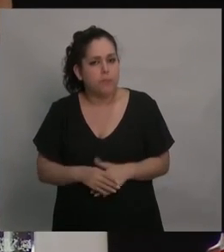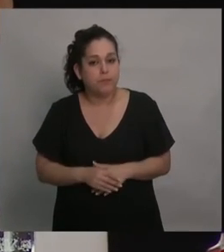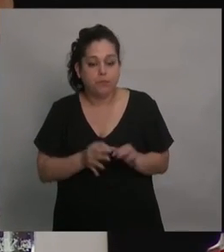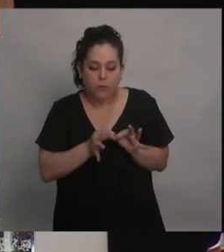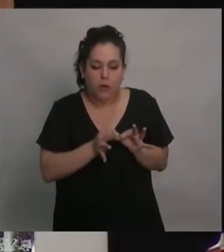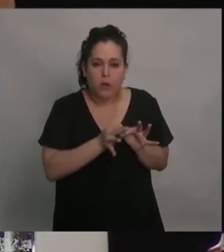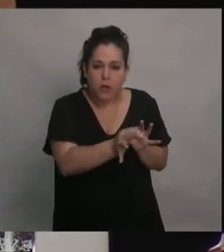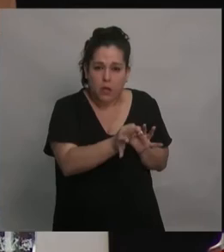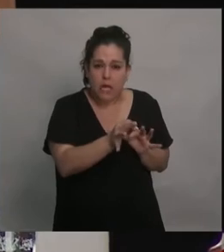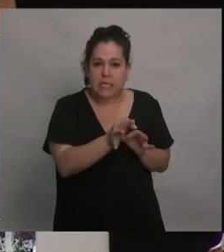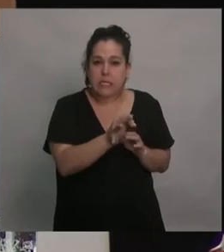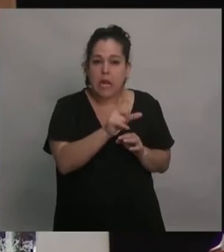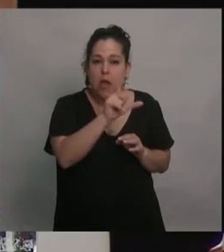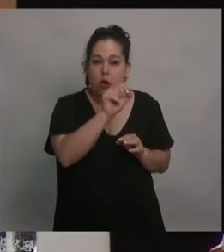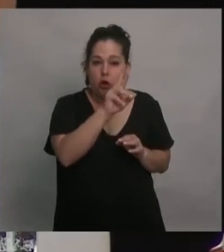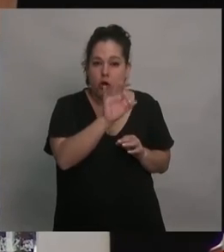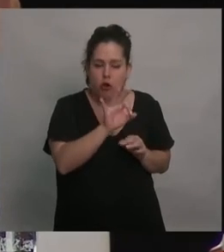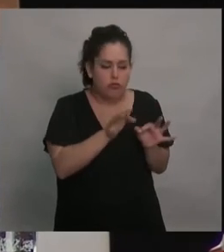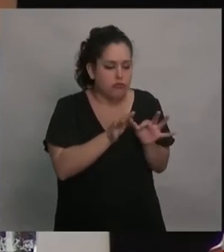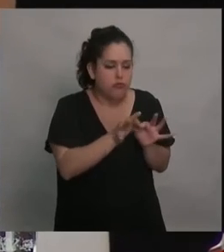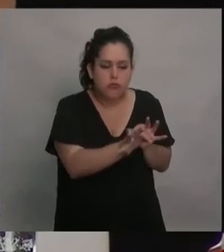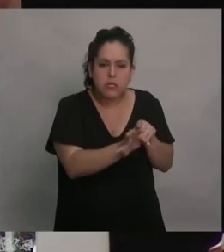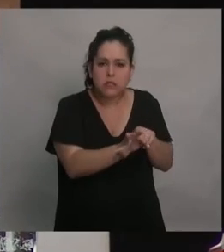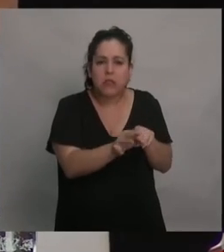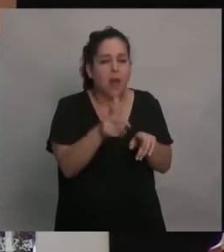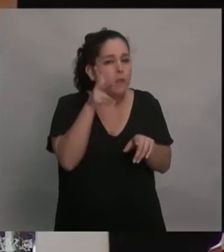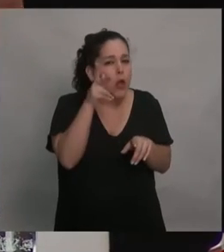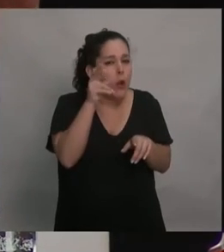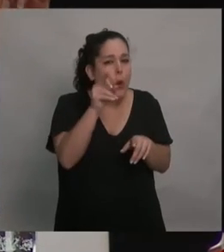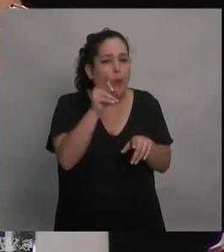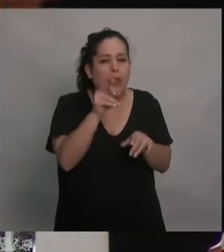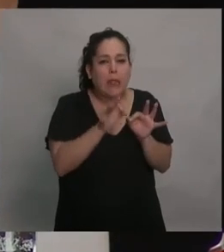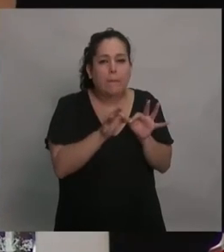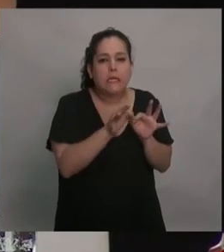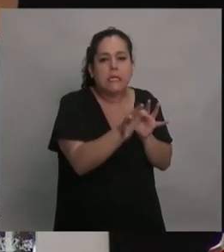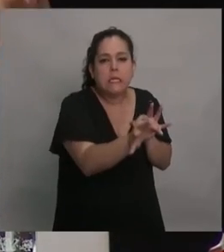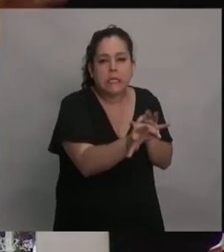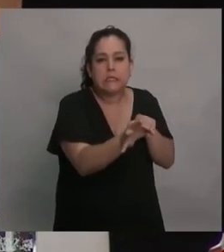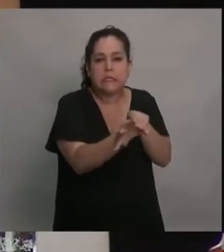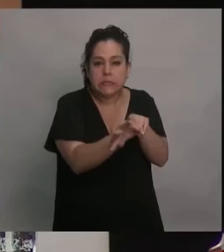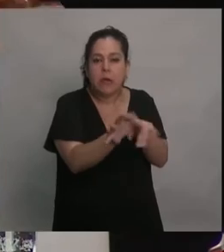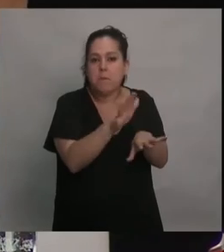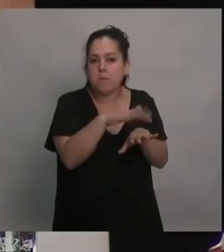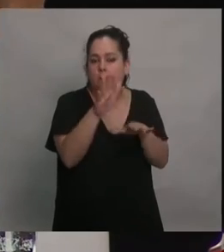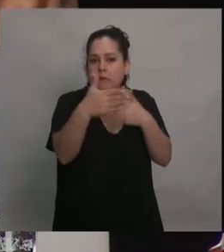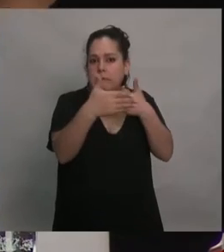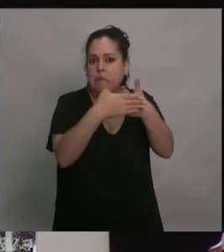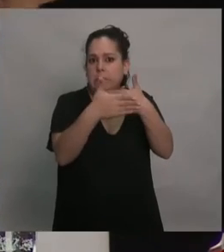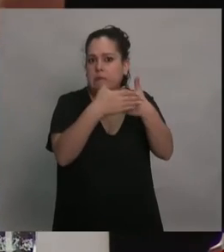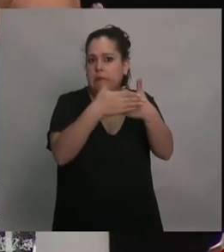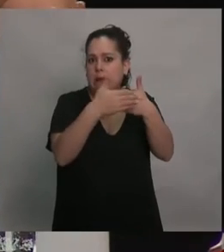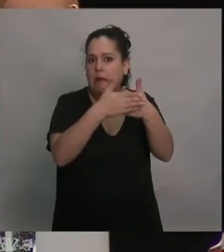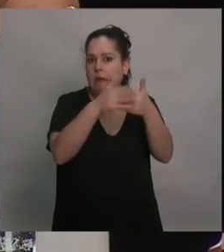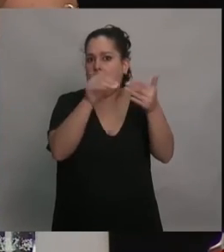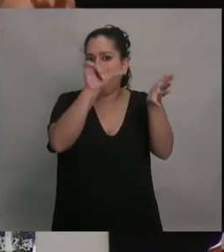isla tan pequeñita, a solo 90 millas de la potencia más poderosa